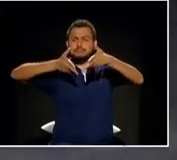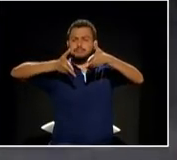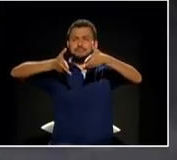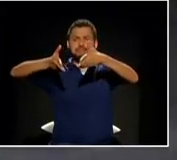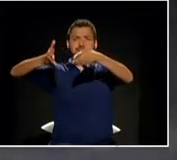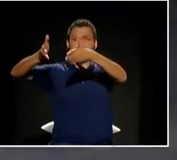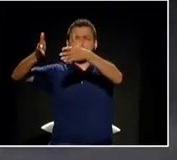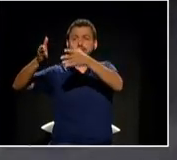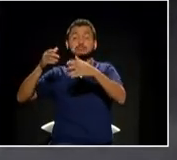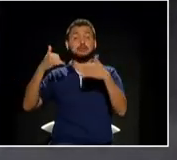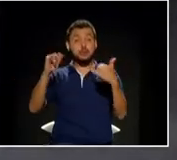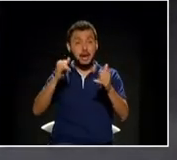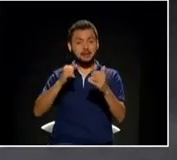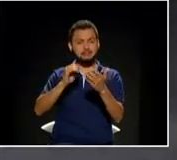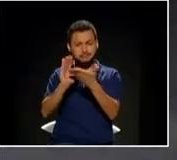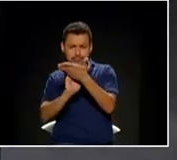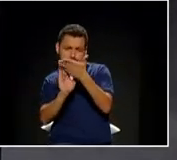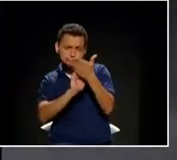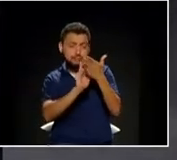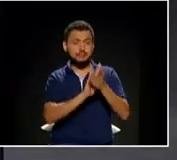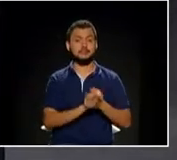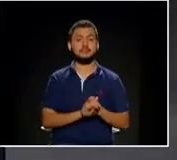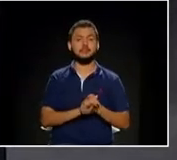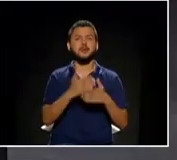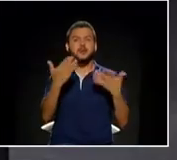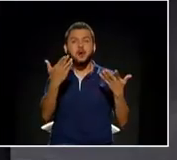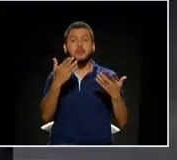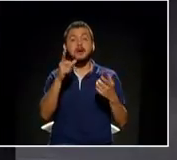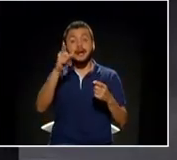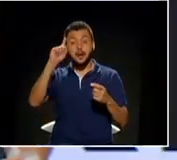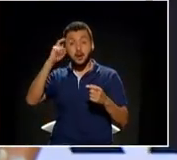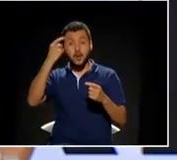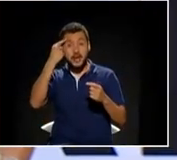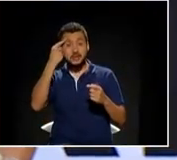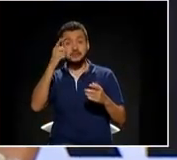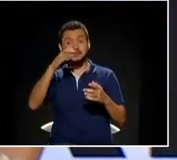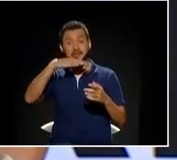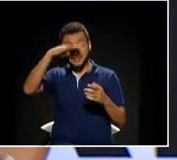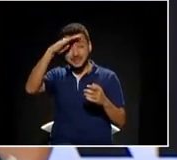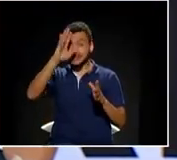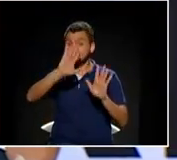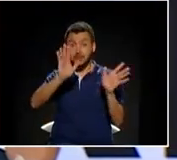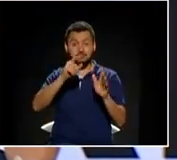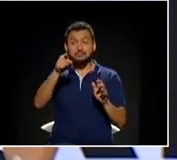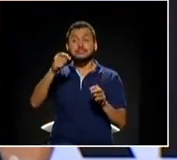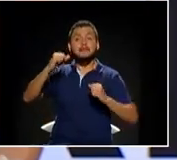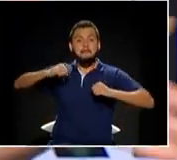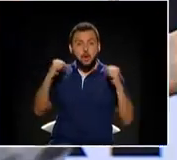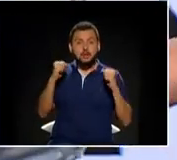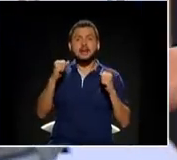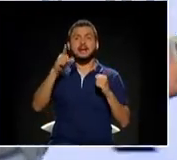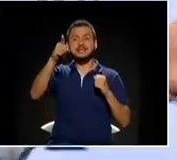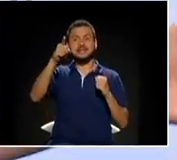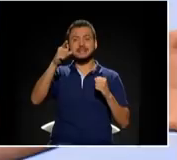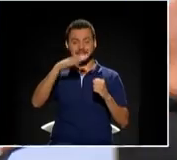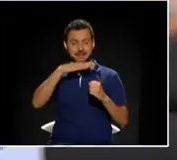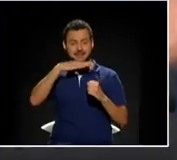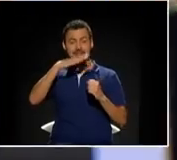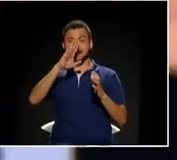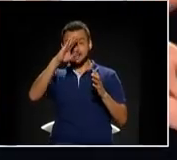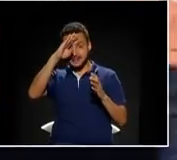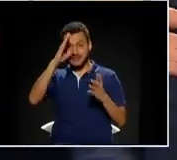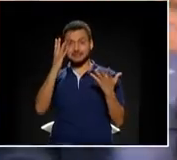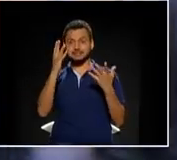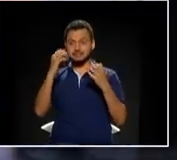van a tener que pedirle votos a cada una de las ciudades que hicieron en bogotá en su momento pues en ese momento dijeron no los apoyamos